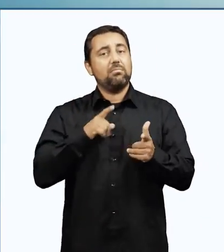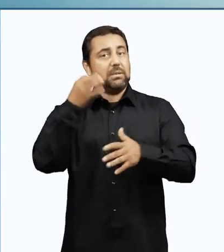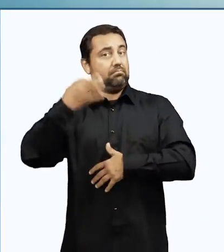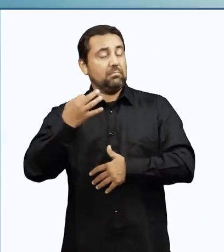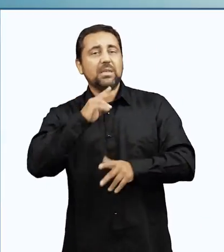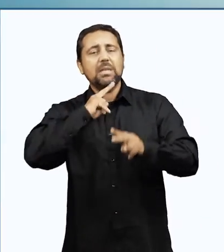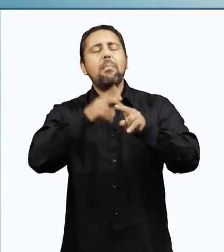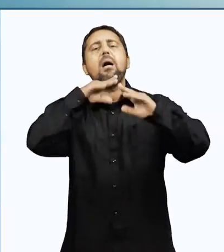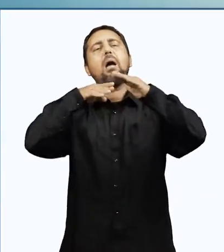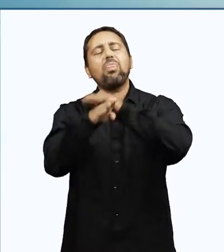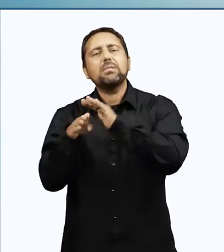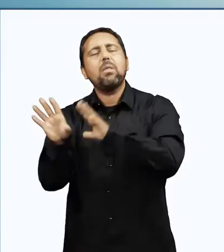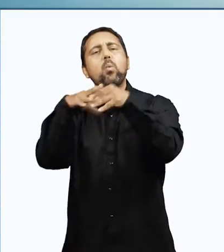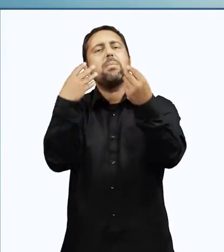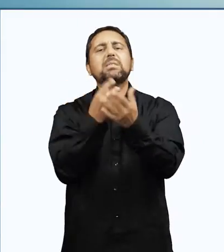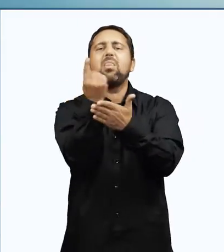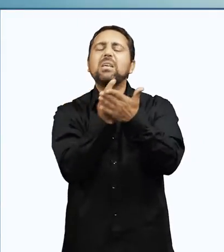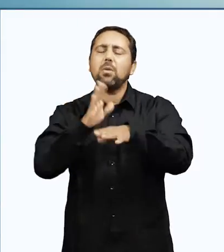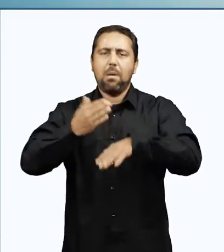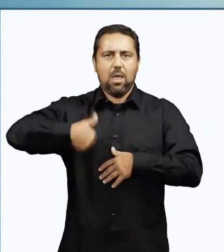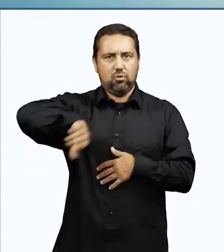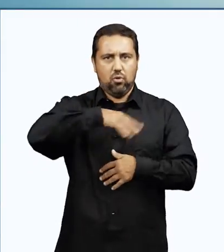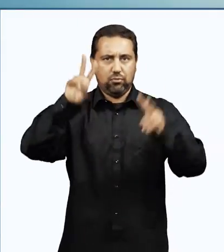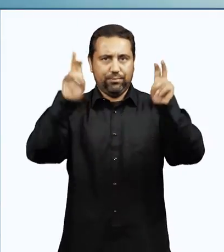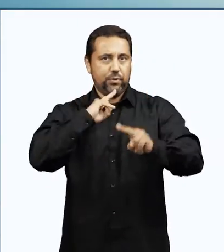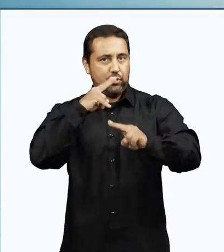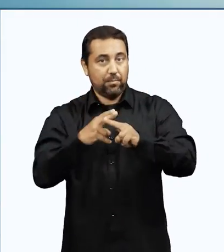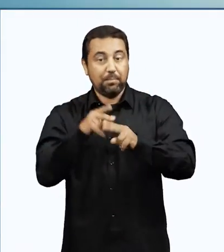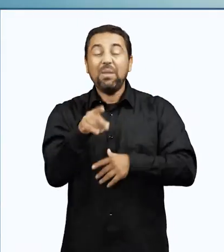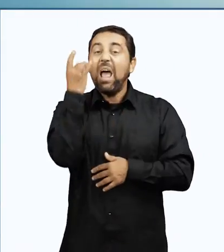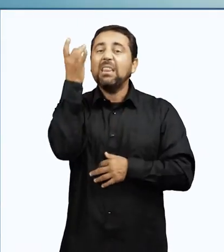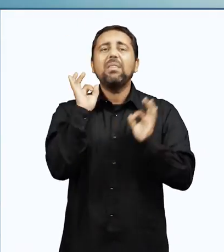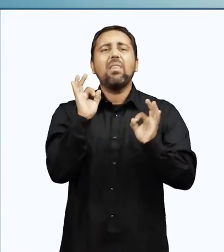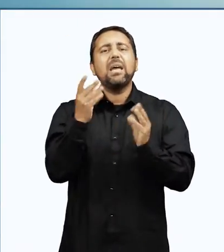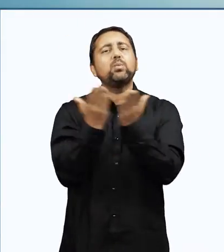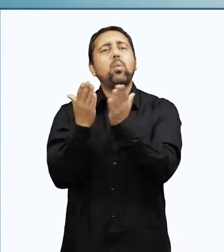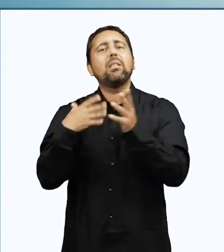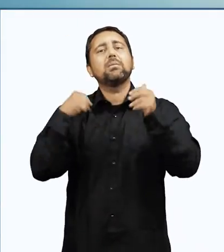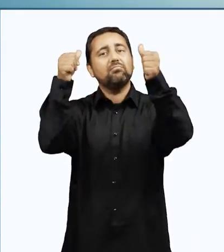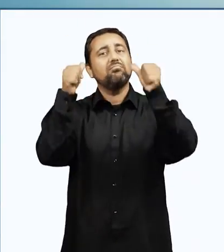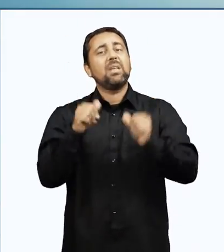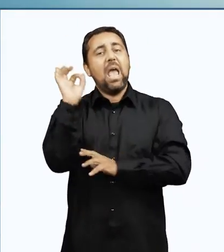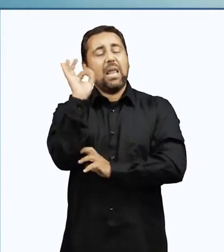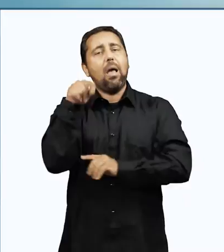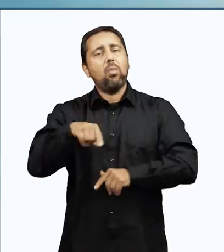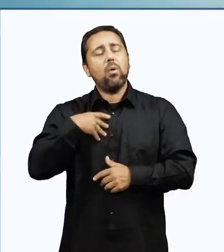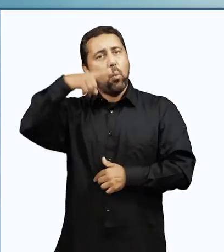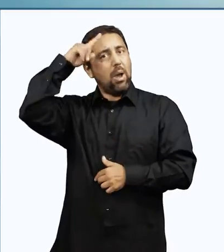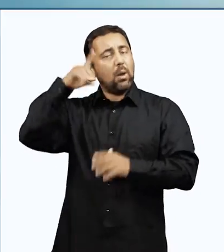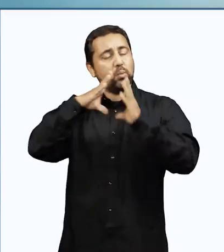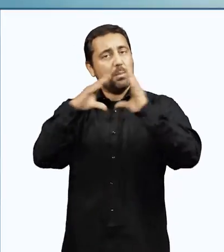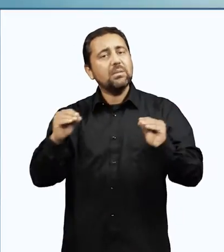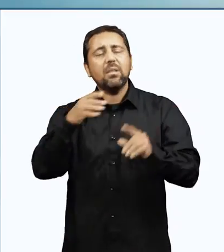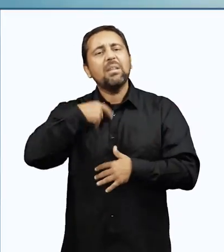titulada accesibilidad universal y diseño para todos esta actividad está dirigida a todos los estudiantes de grado de la universidad rey juan carlos